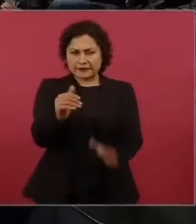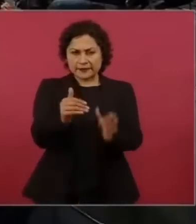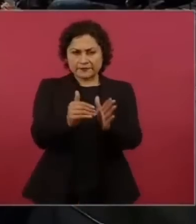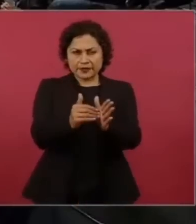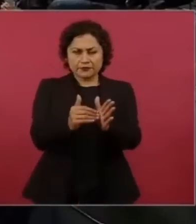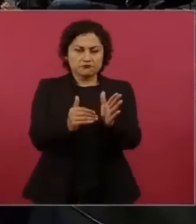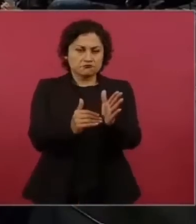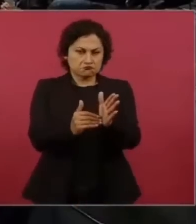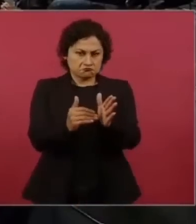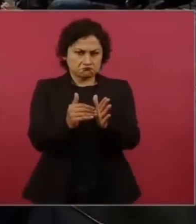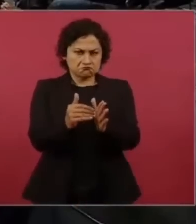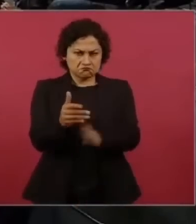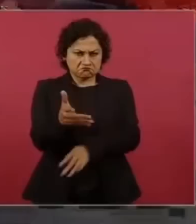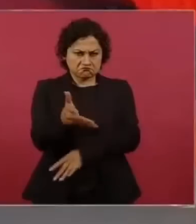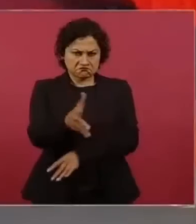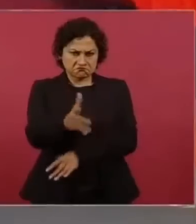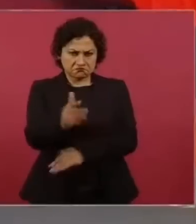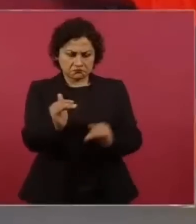130,000,000,000.